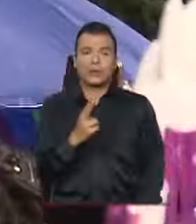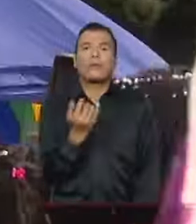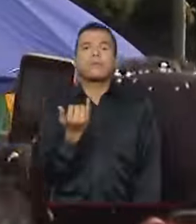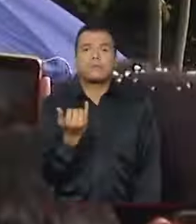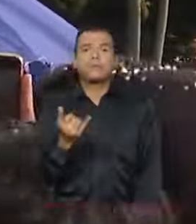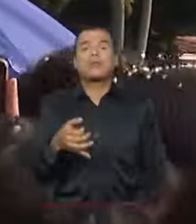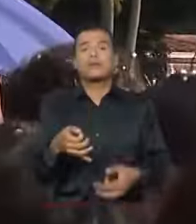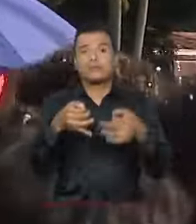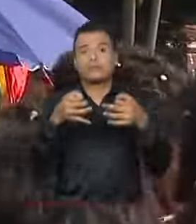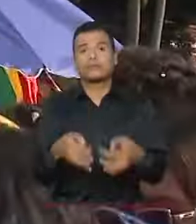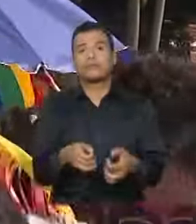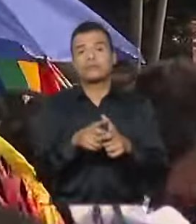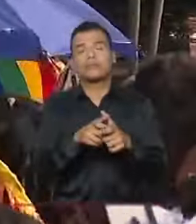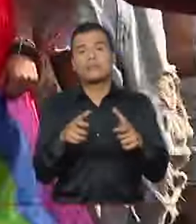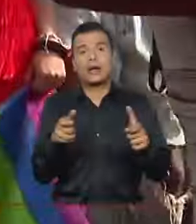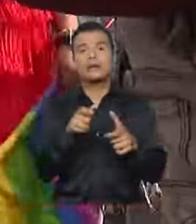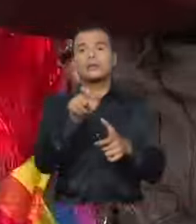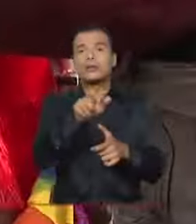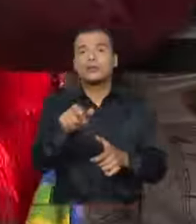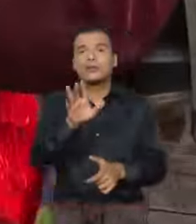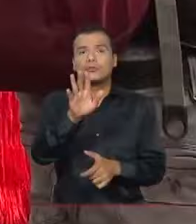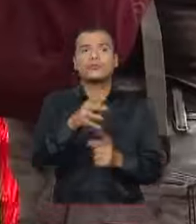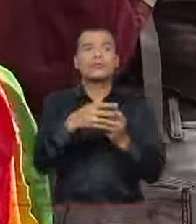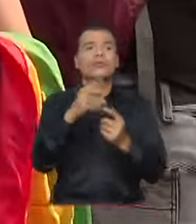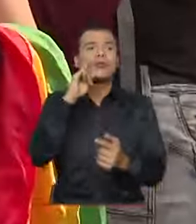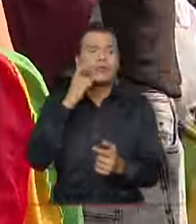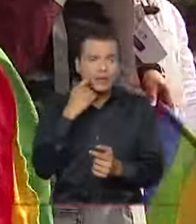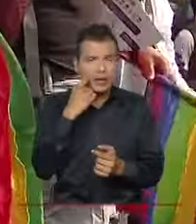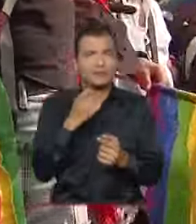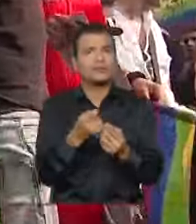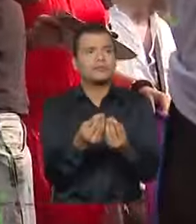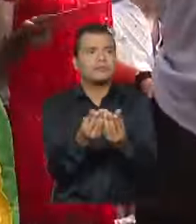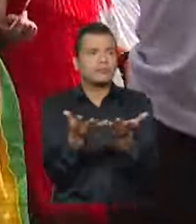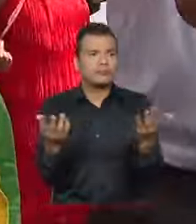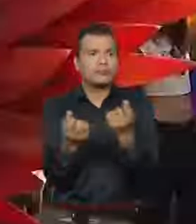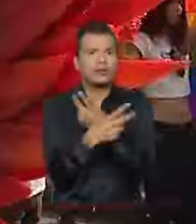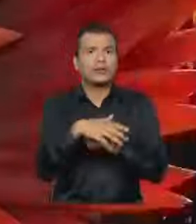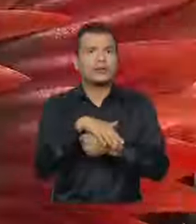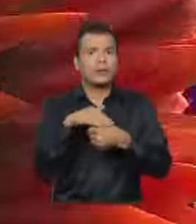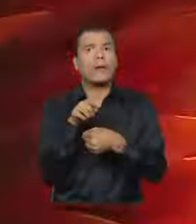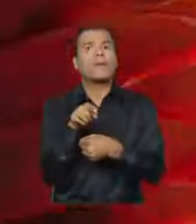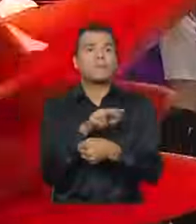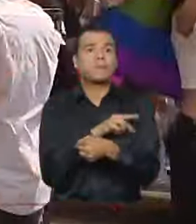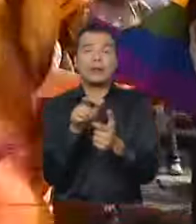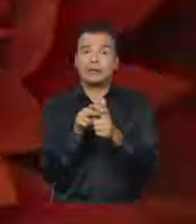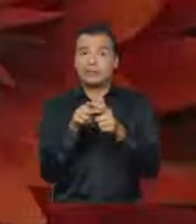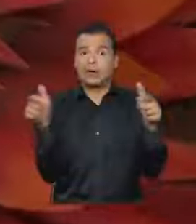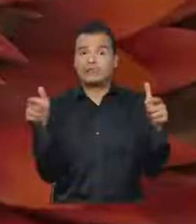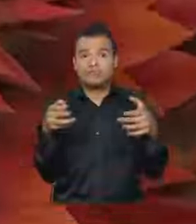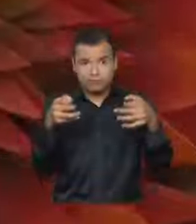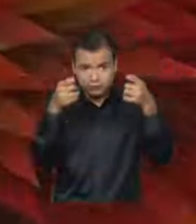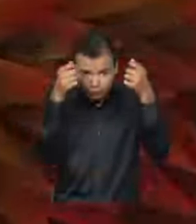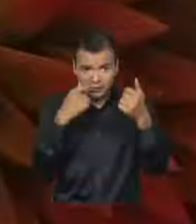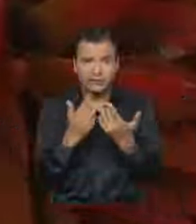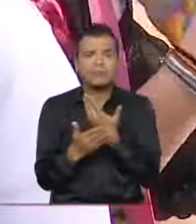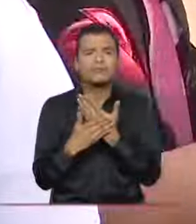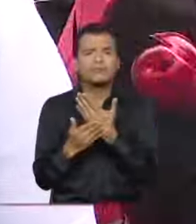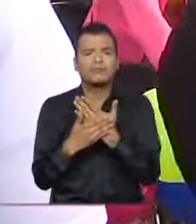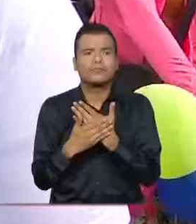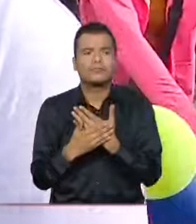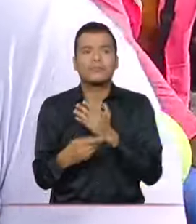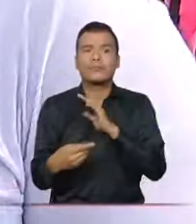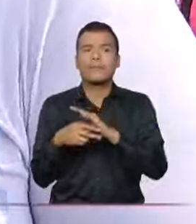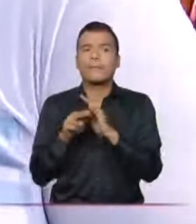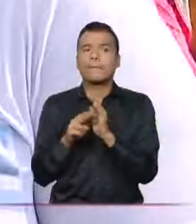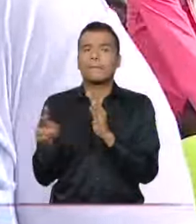sigue estando entre los departamentos con homicidios contra la población trans y otros hechos de violencia contra esta comunidad. No es que sea un virus o algo